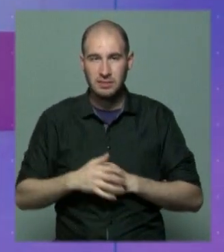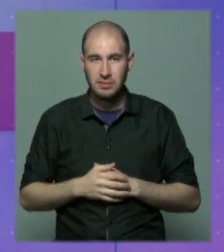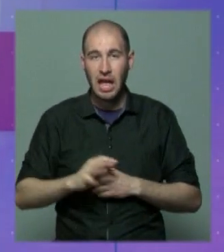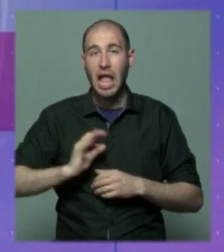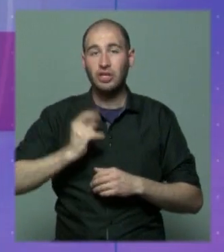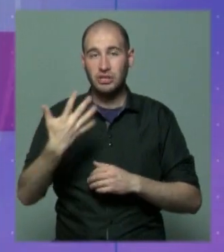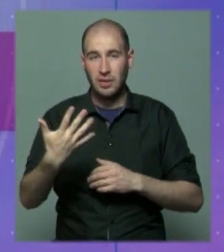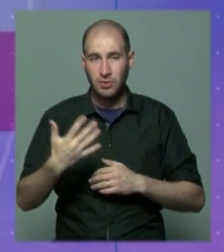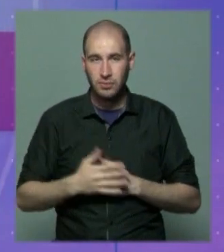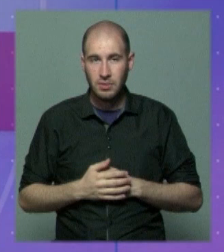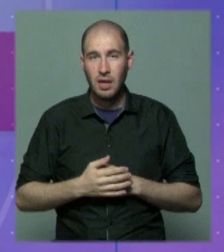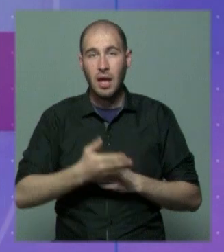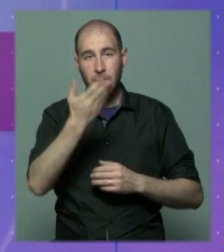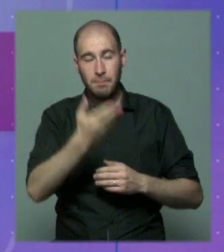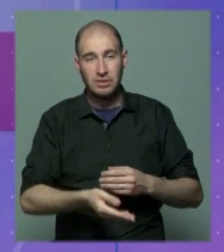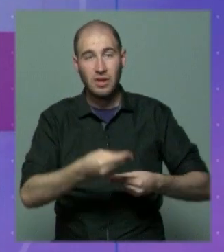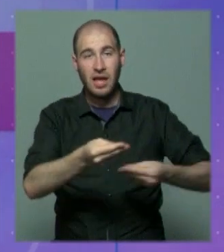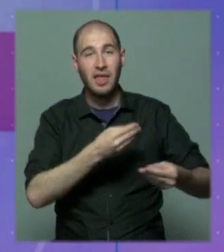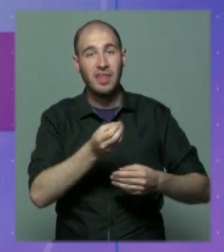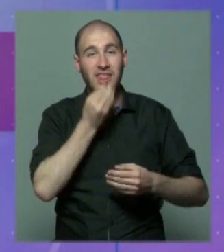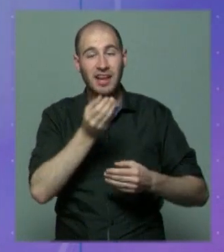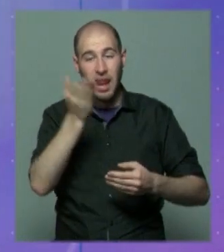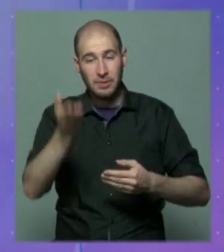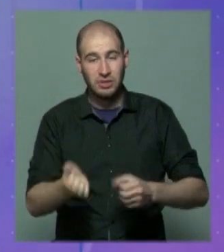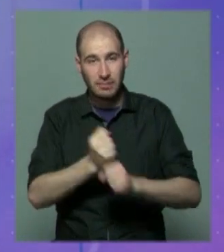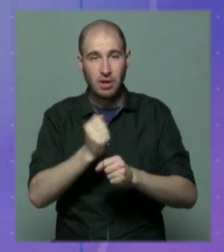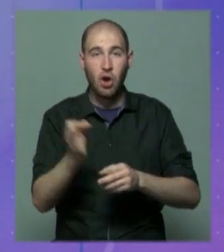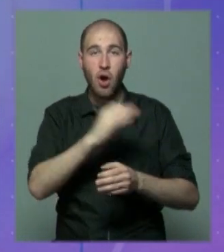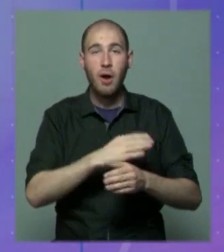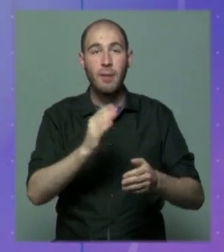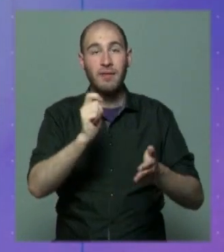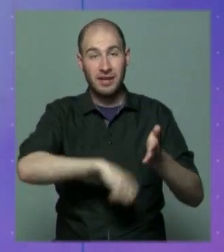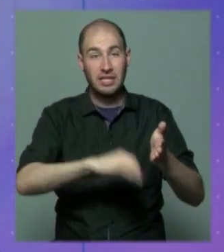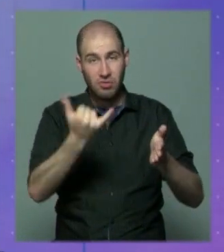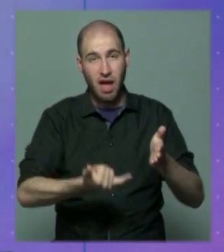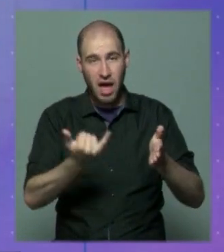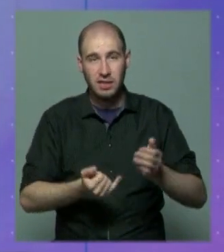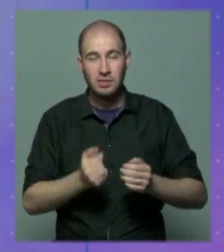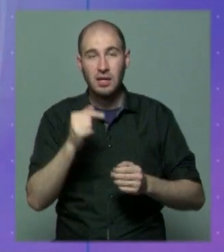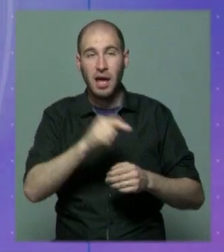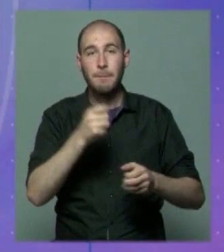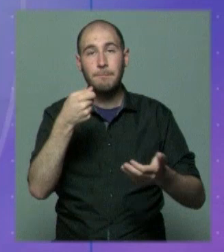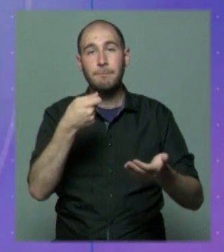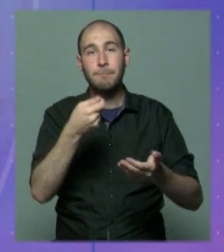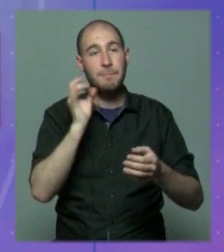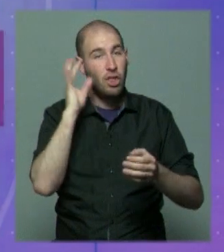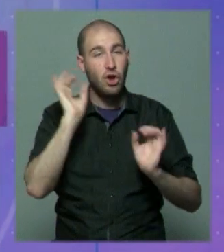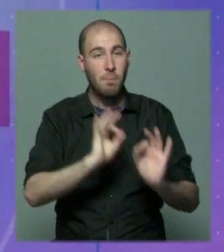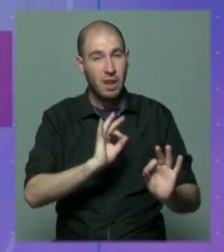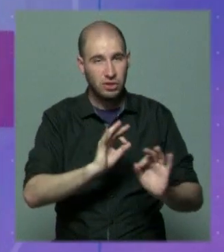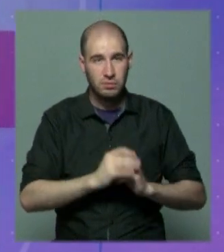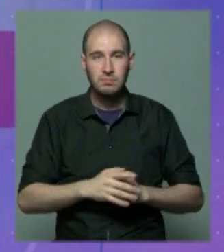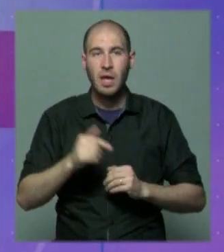5 años. Al empleador que blanquea a ese trabajador o que lo pone de forma registrada, se le condona todo. También